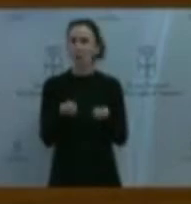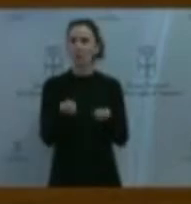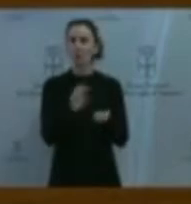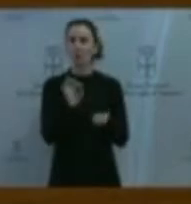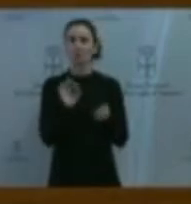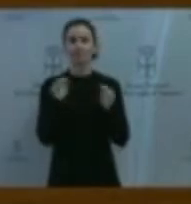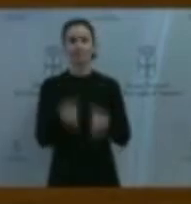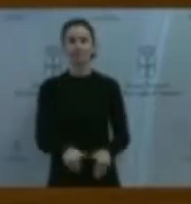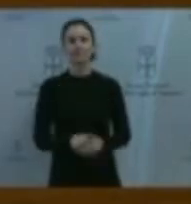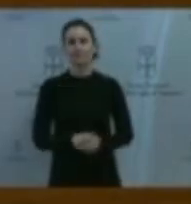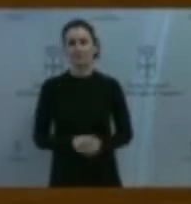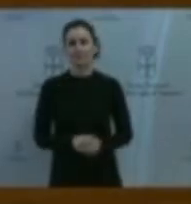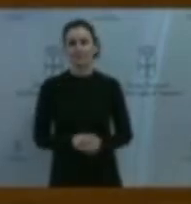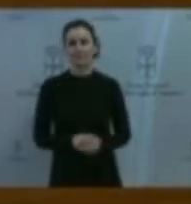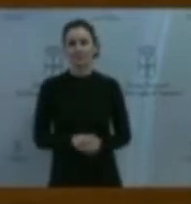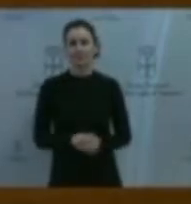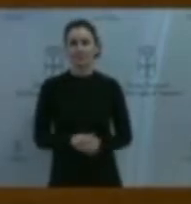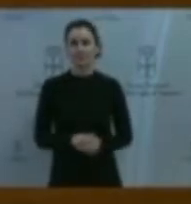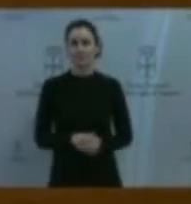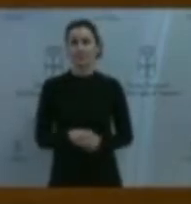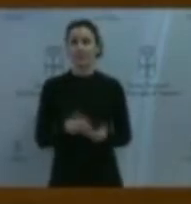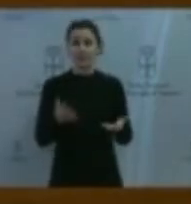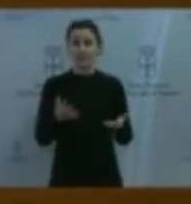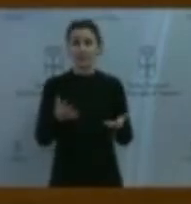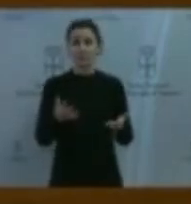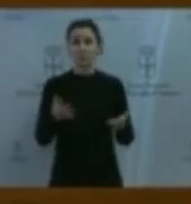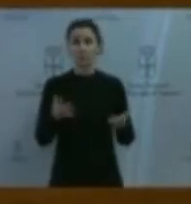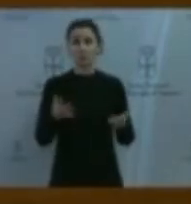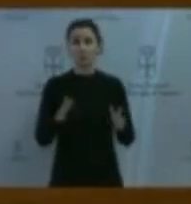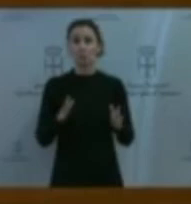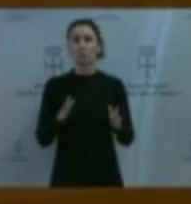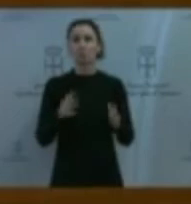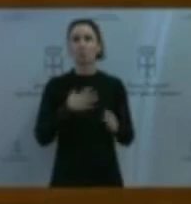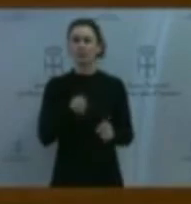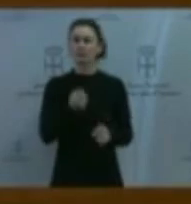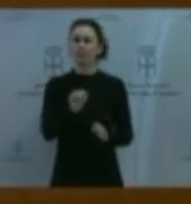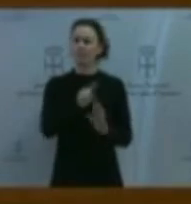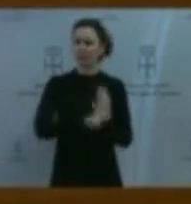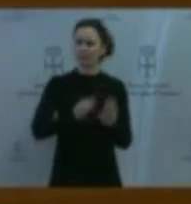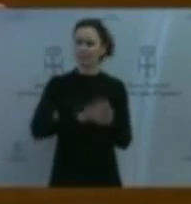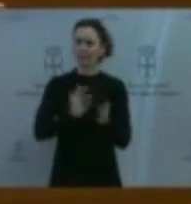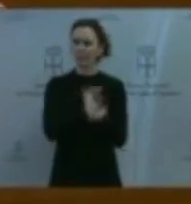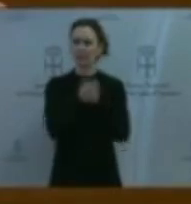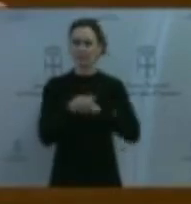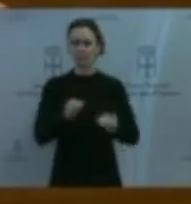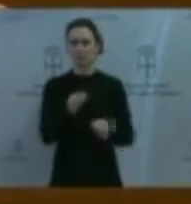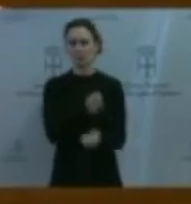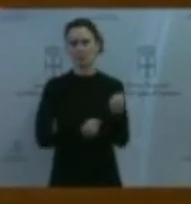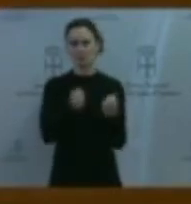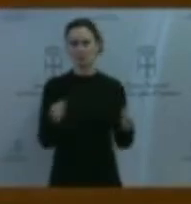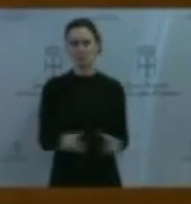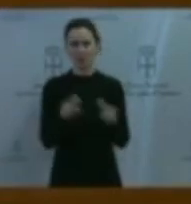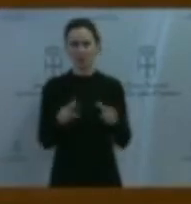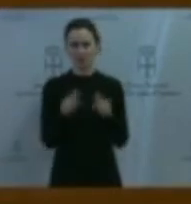Creemos que muchos territorios están implementando medidas valientes para revertir el deterioro de sus economías y sociedades. Y la pandemia ha sido el